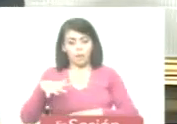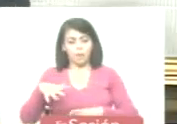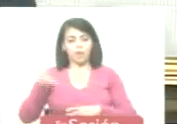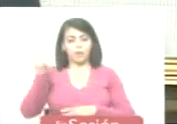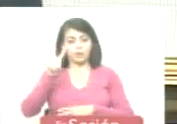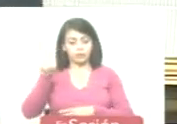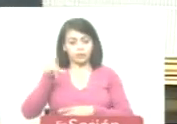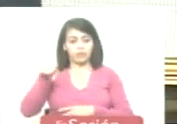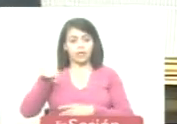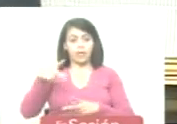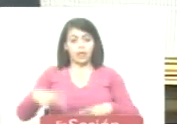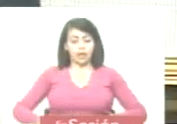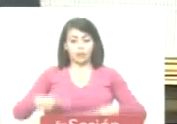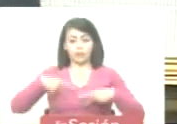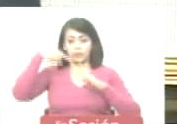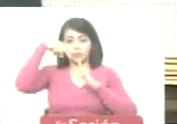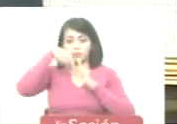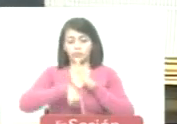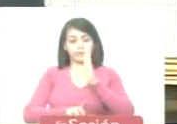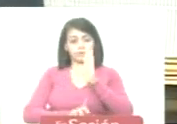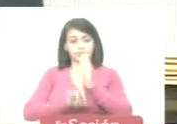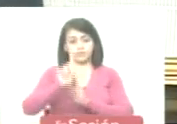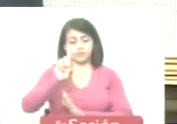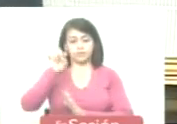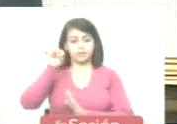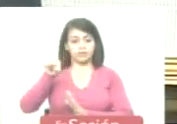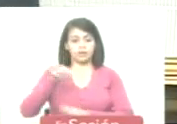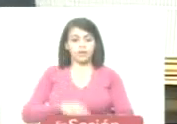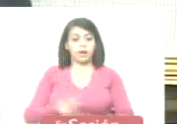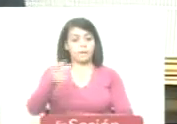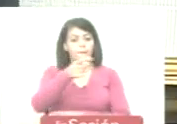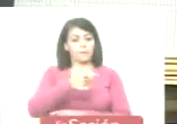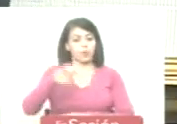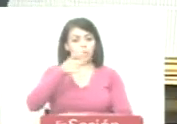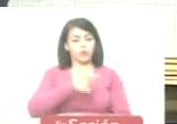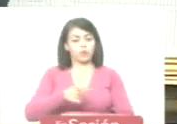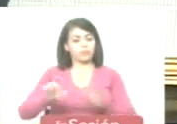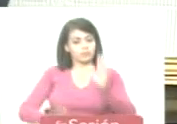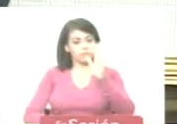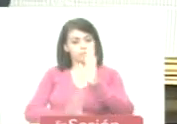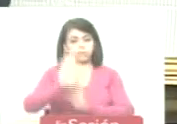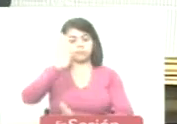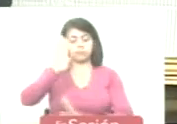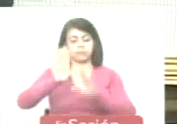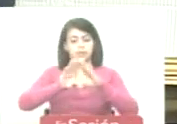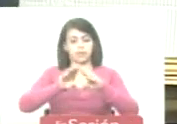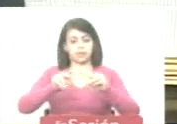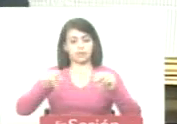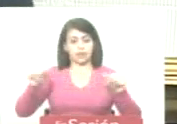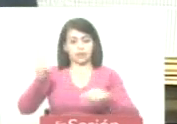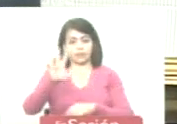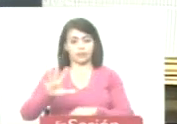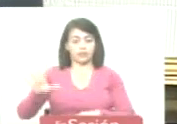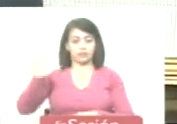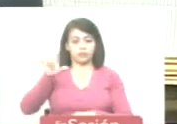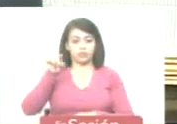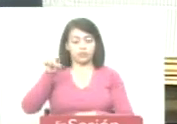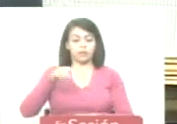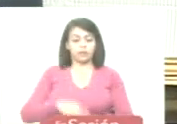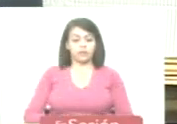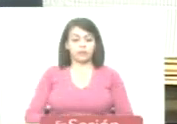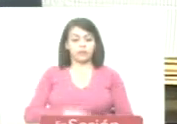profunda del desarrollo y de la búsqueda de prosperidad de la tierra venezolana,